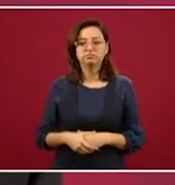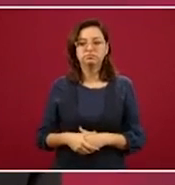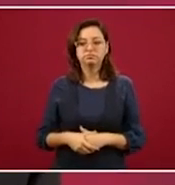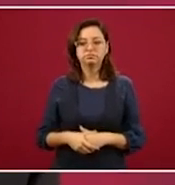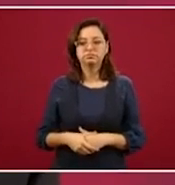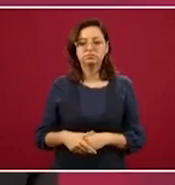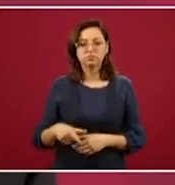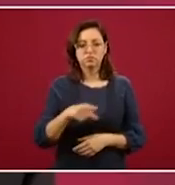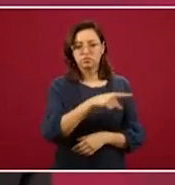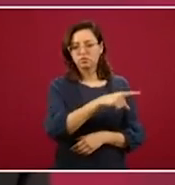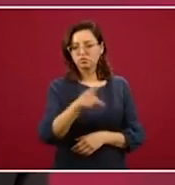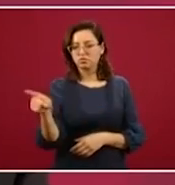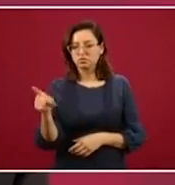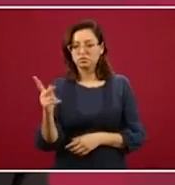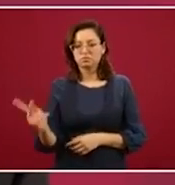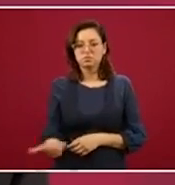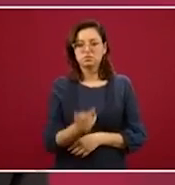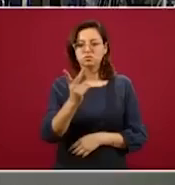¿alguno de ustedes?